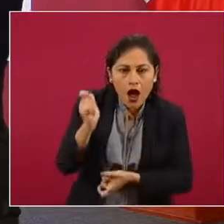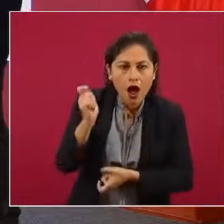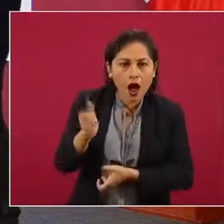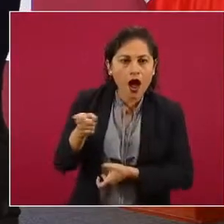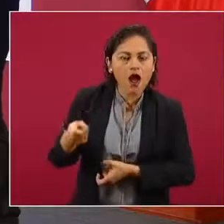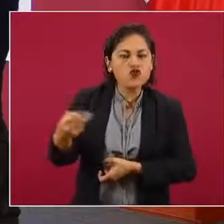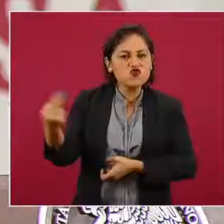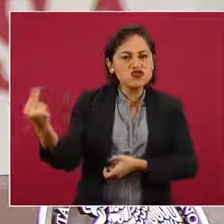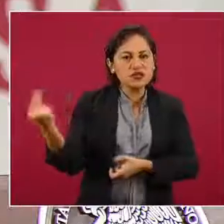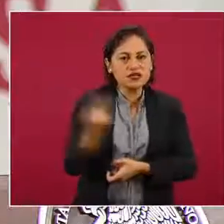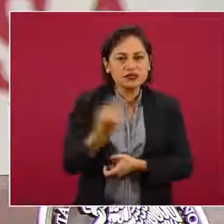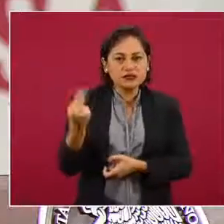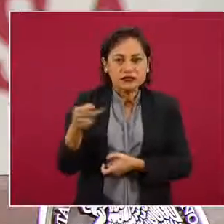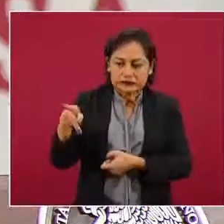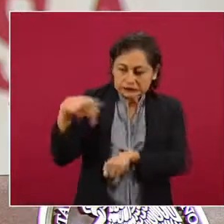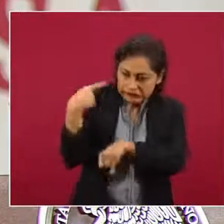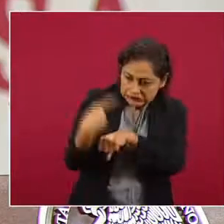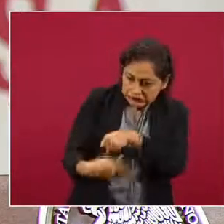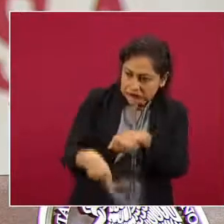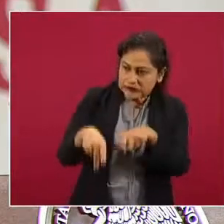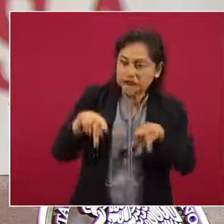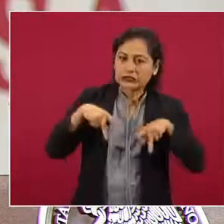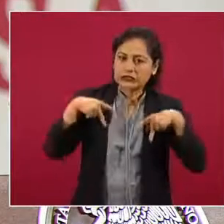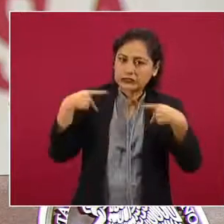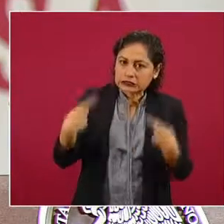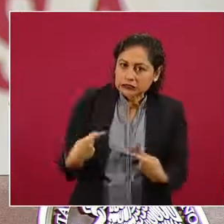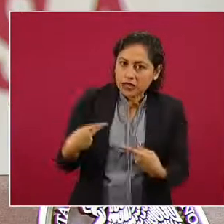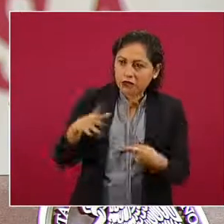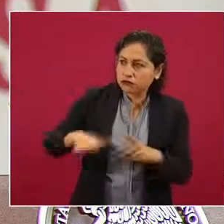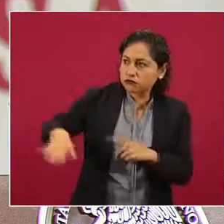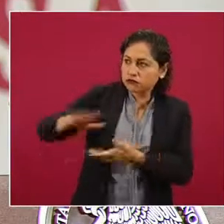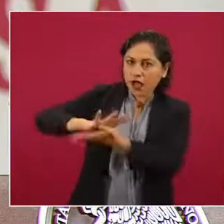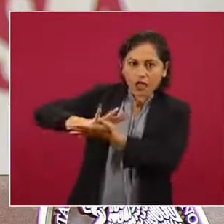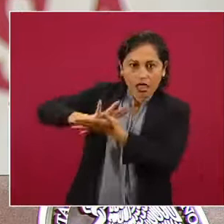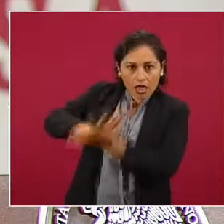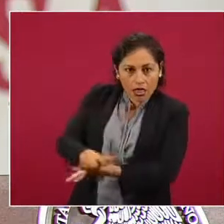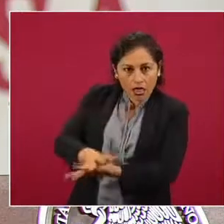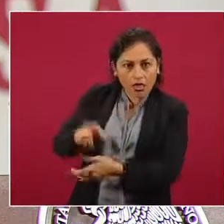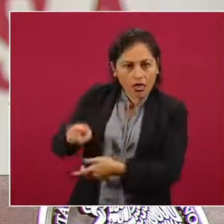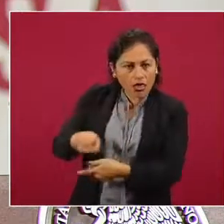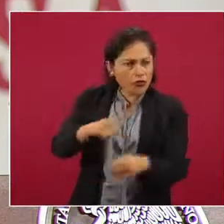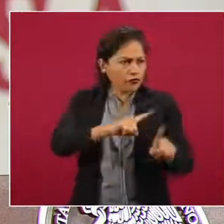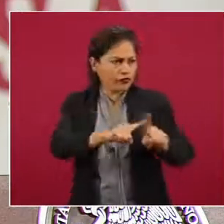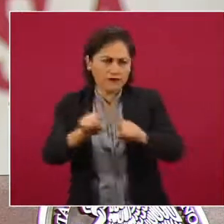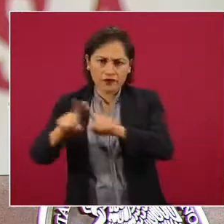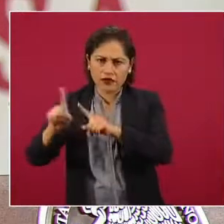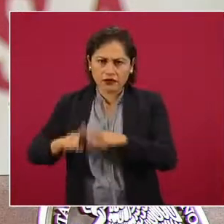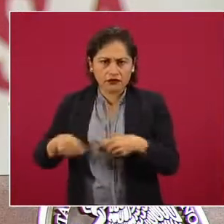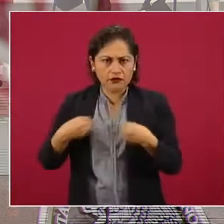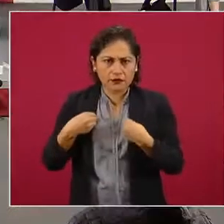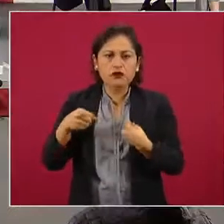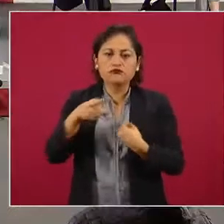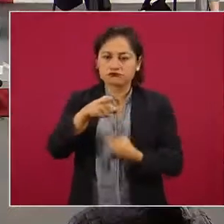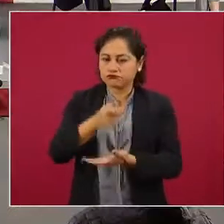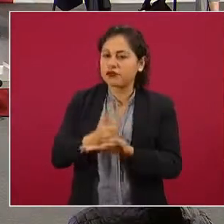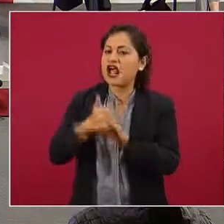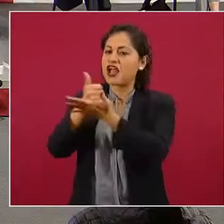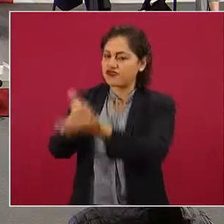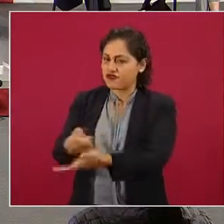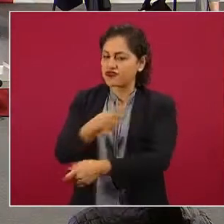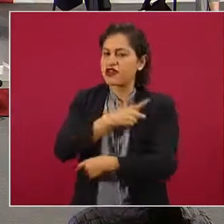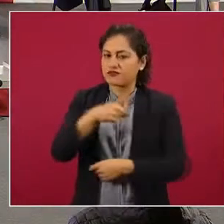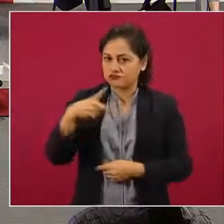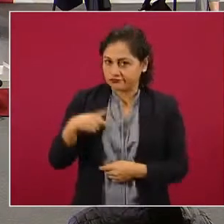debilidad, riesgo o que sean discriminados en cualquier ámbito de la vida. No